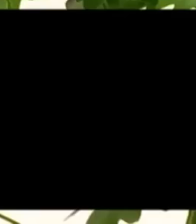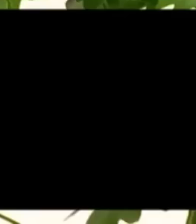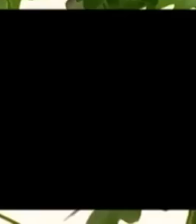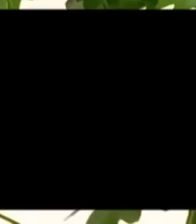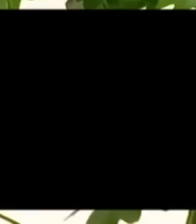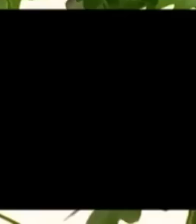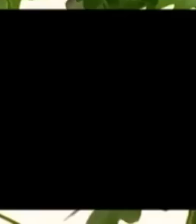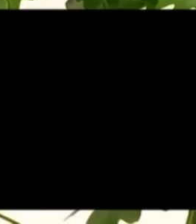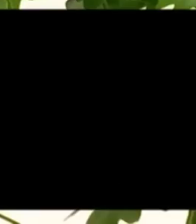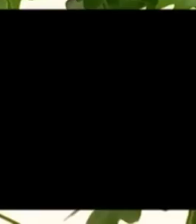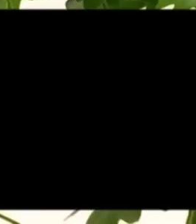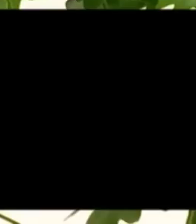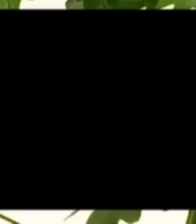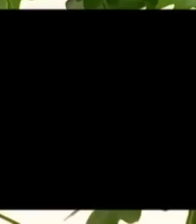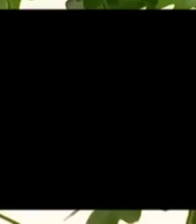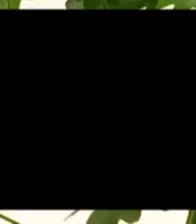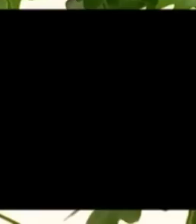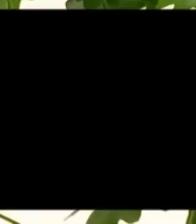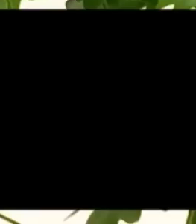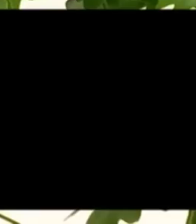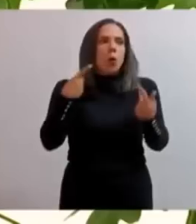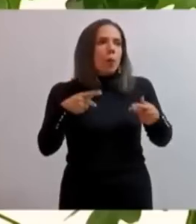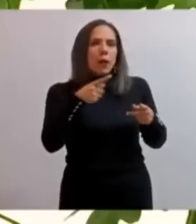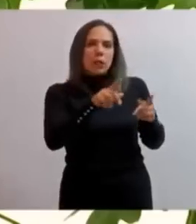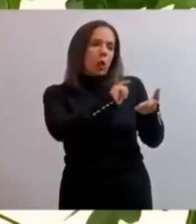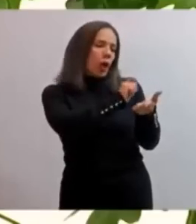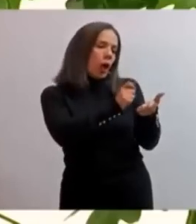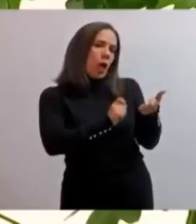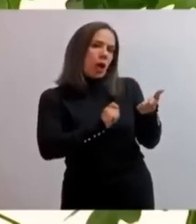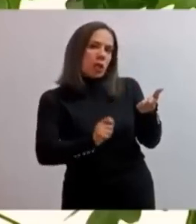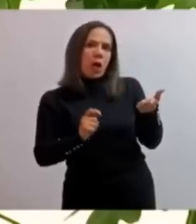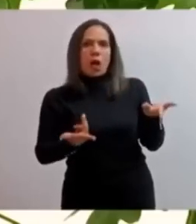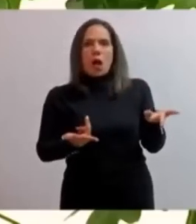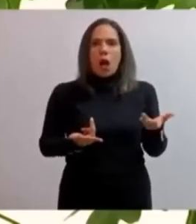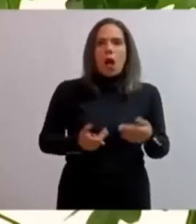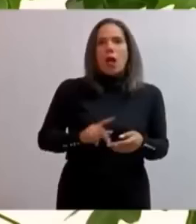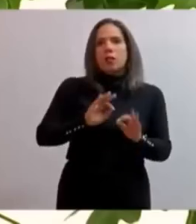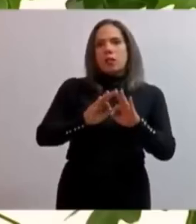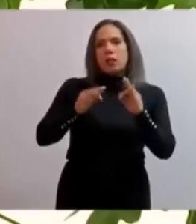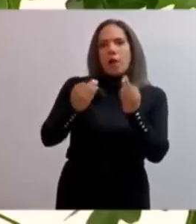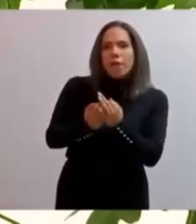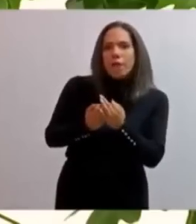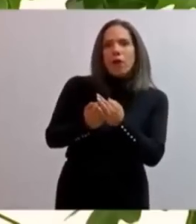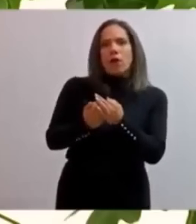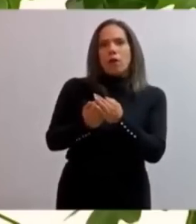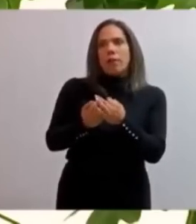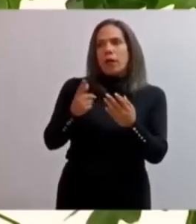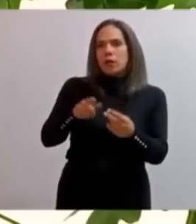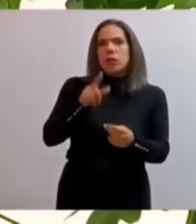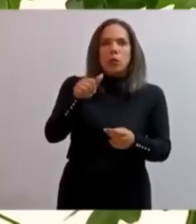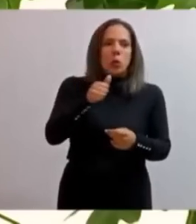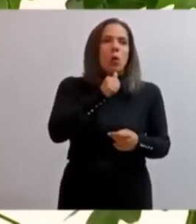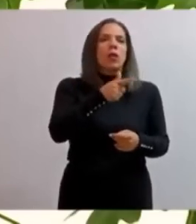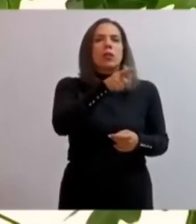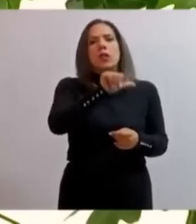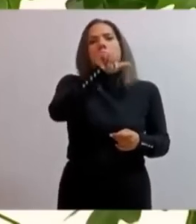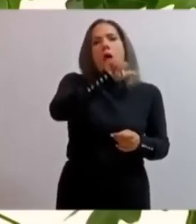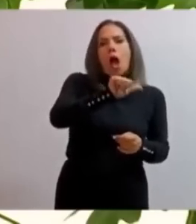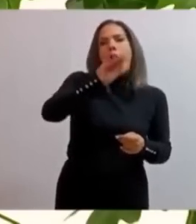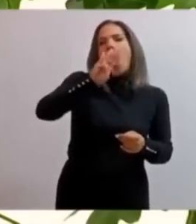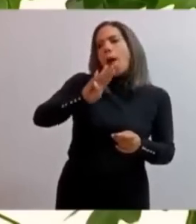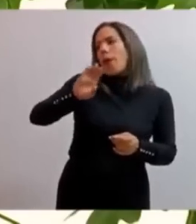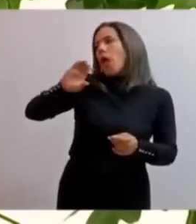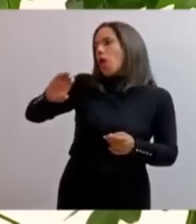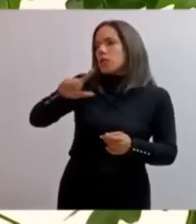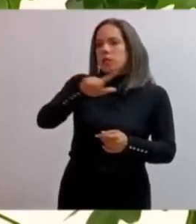pide llenar el formato 911 en la versión A, luego al mes en la versión B, luego la